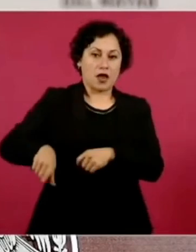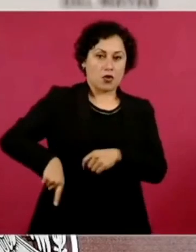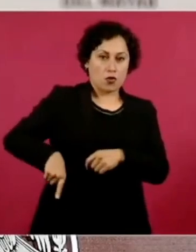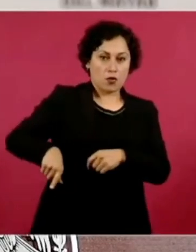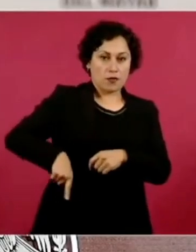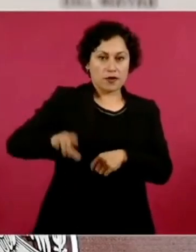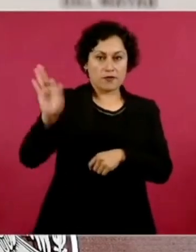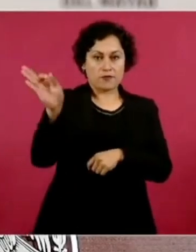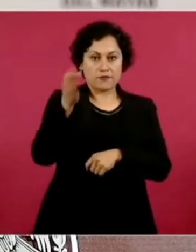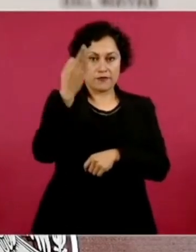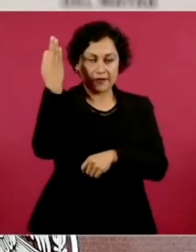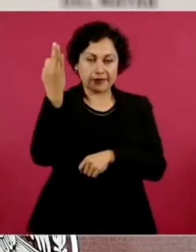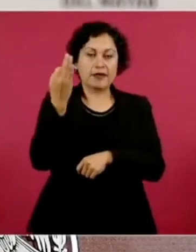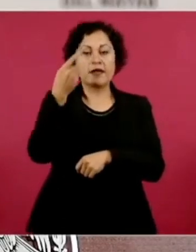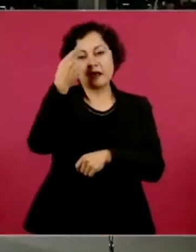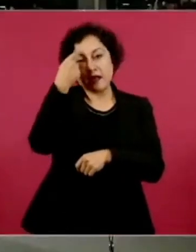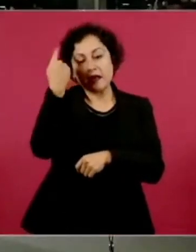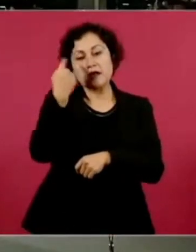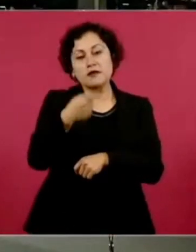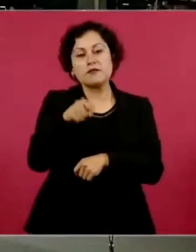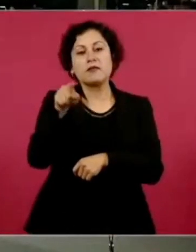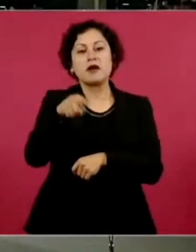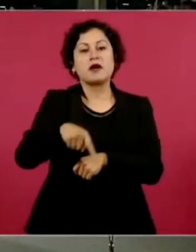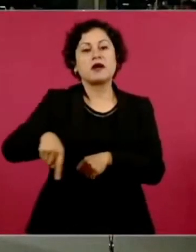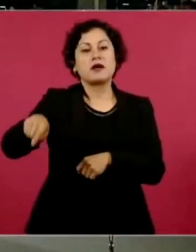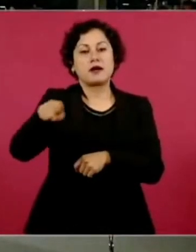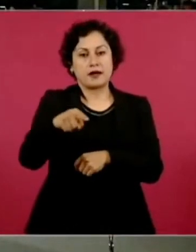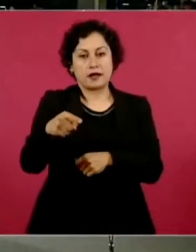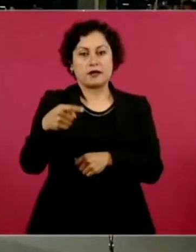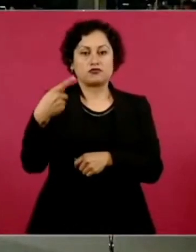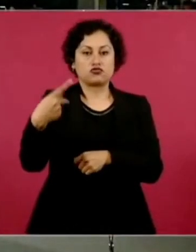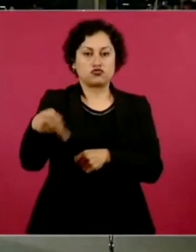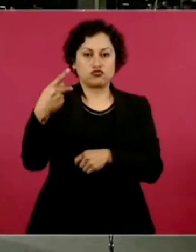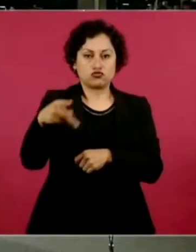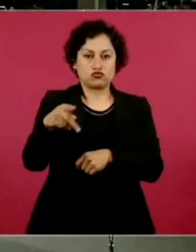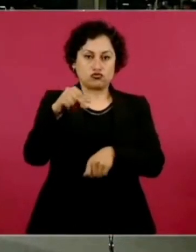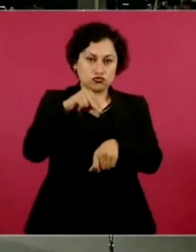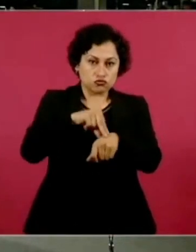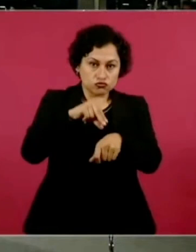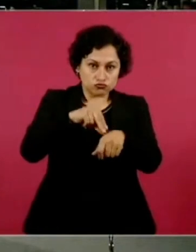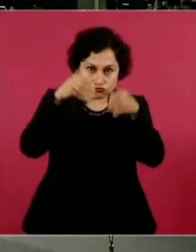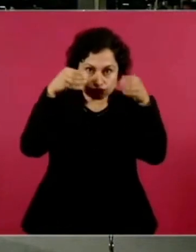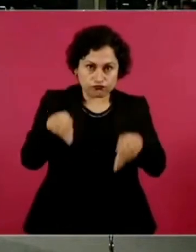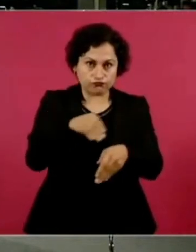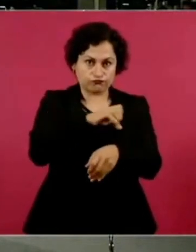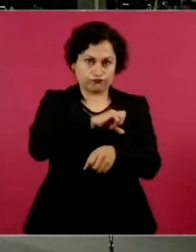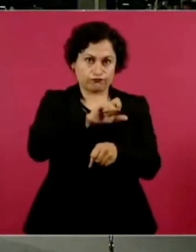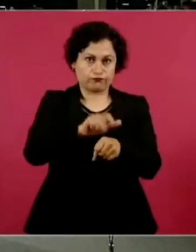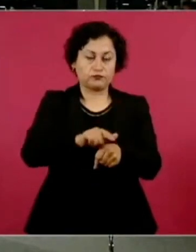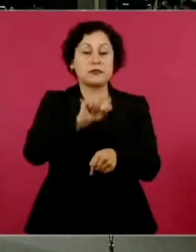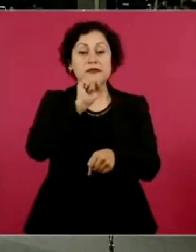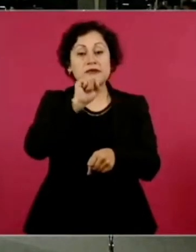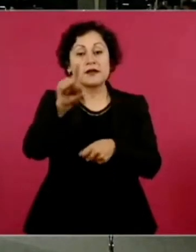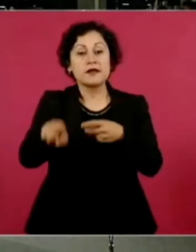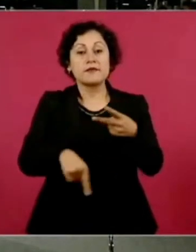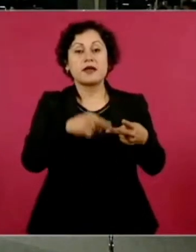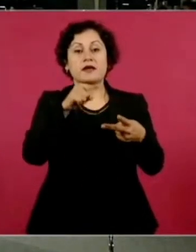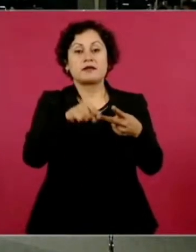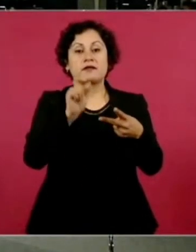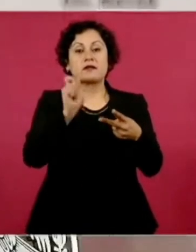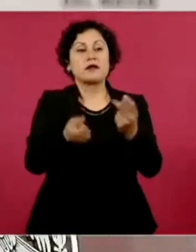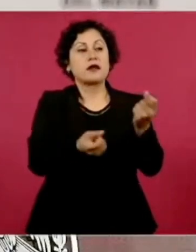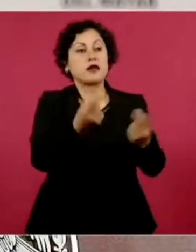la basificación de personal de salud en IMSS Bienestar, personas que tenían contratos